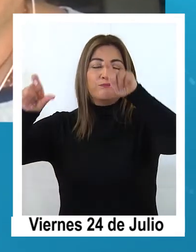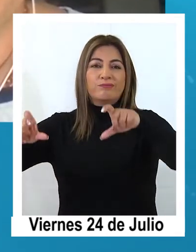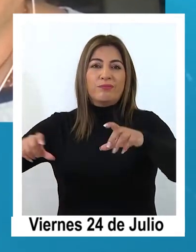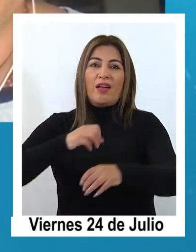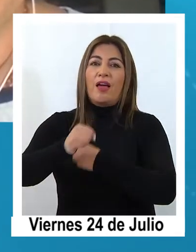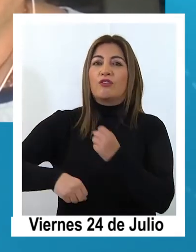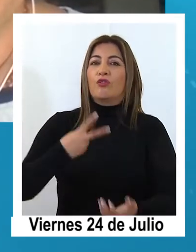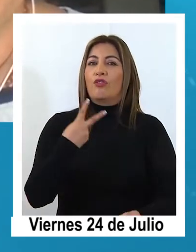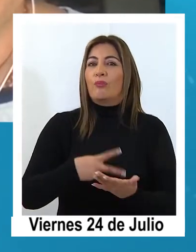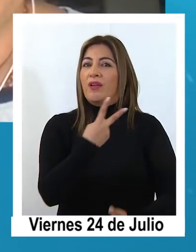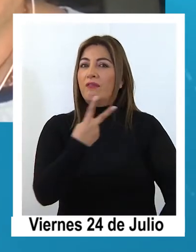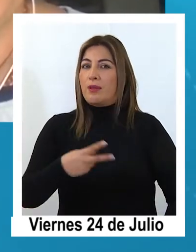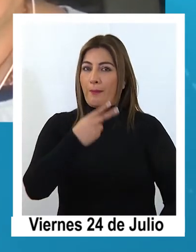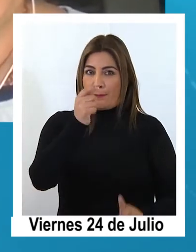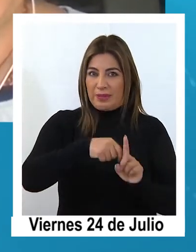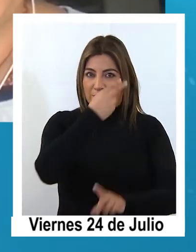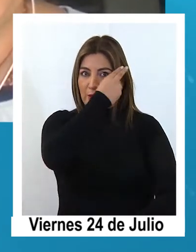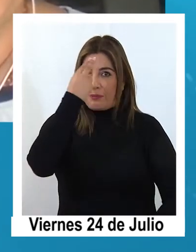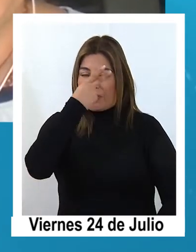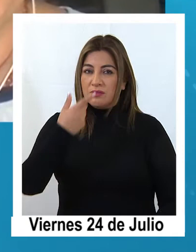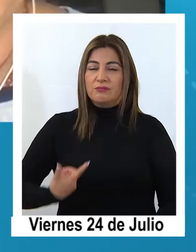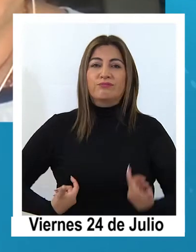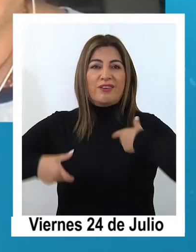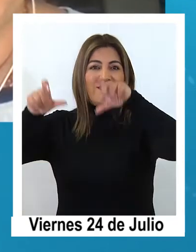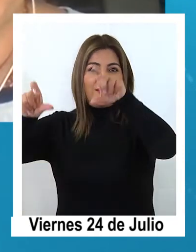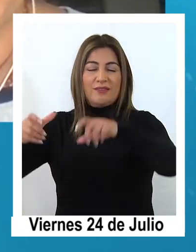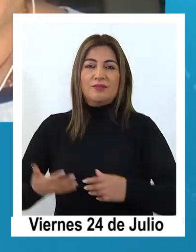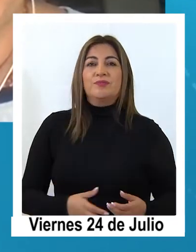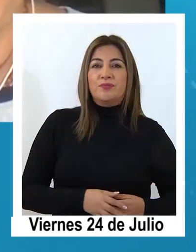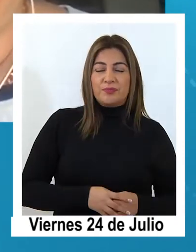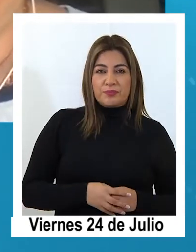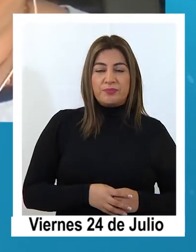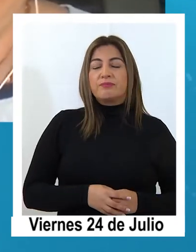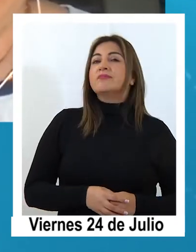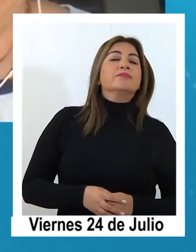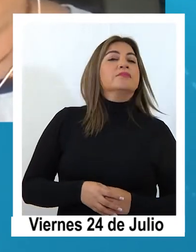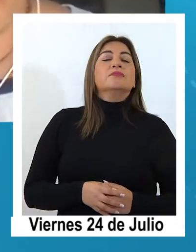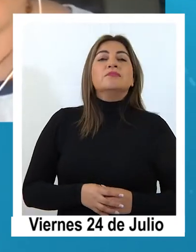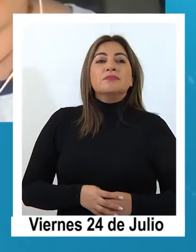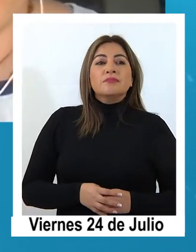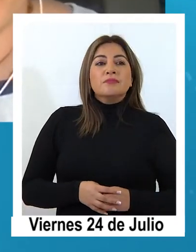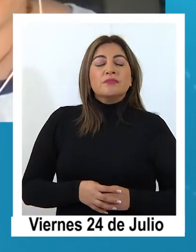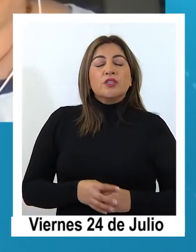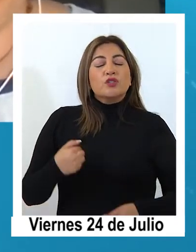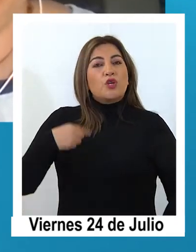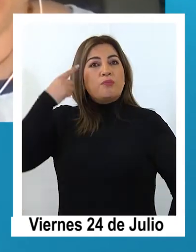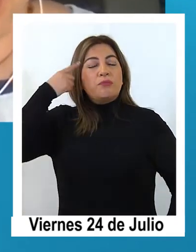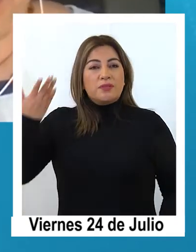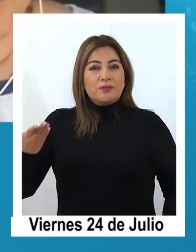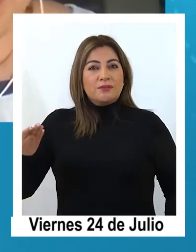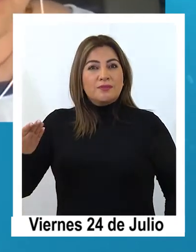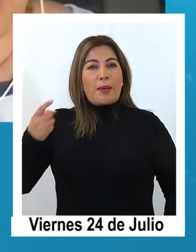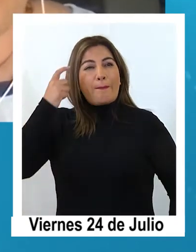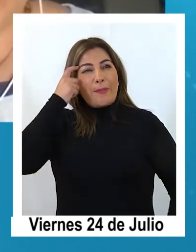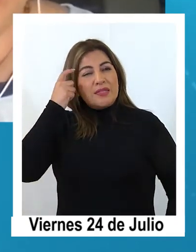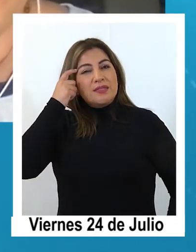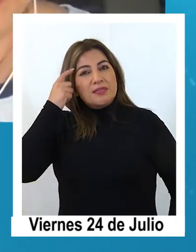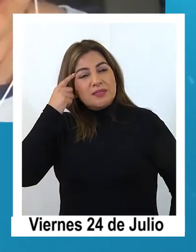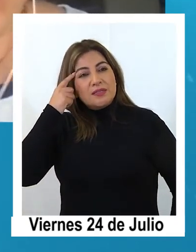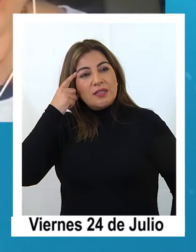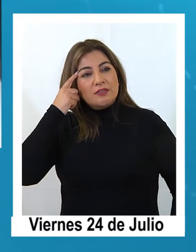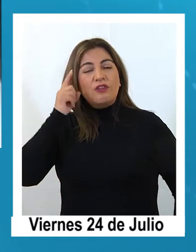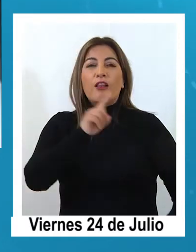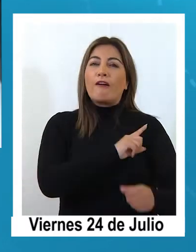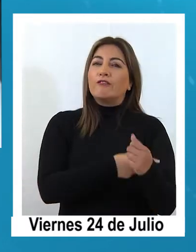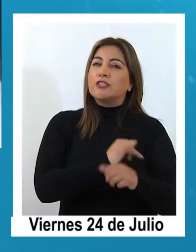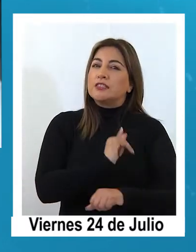2022, en marzo del 2022, tienen que entregar? Sí. Bueno, yo apuesto, o sea, pensando en la fortaleza